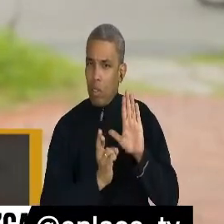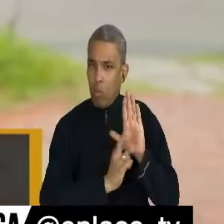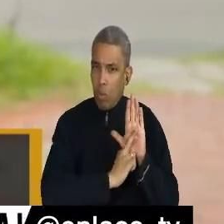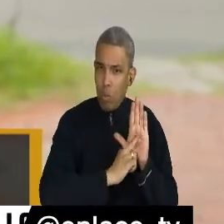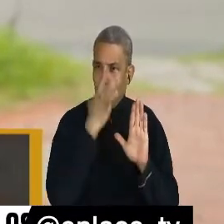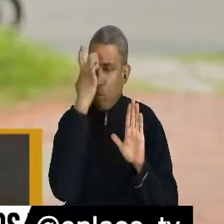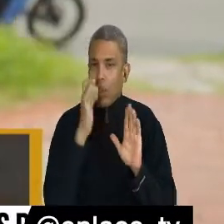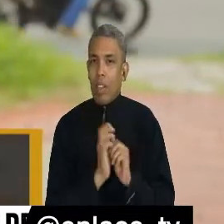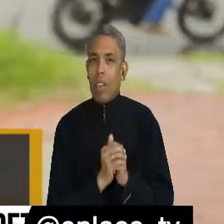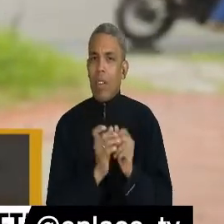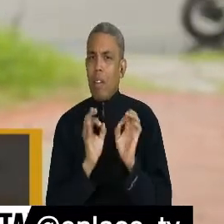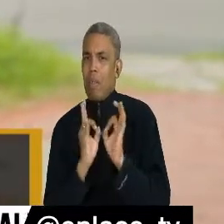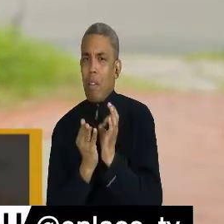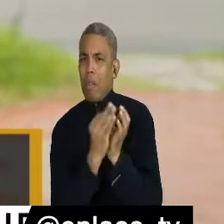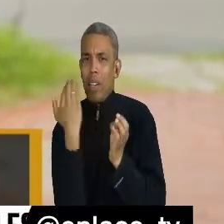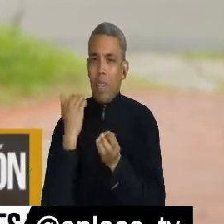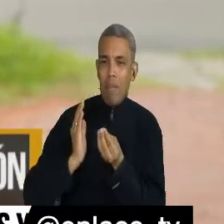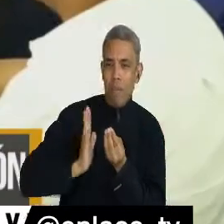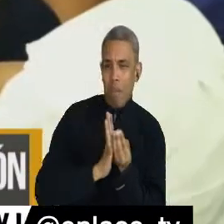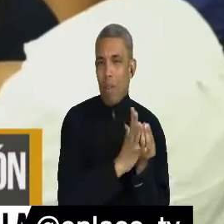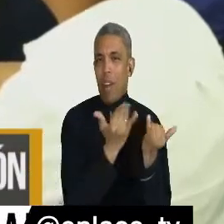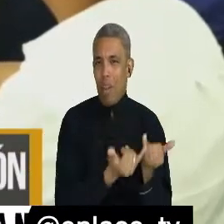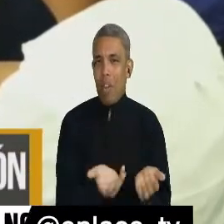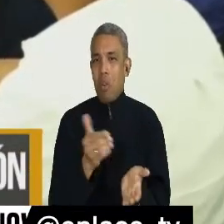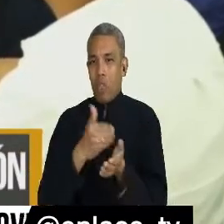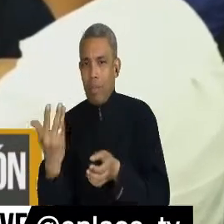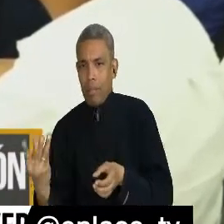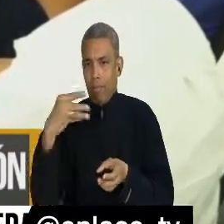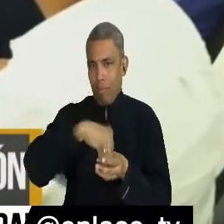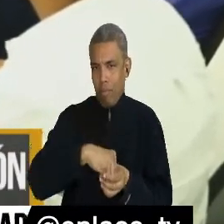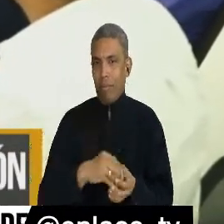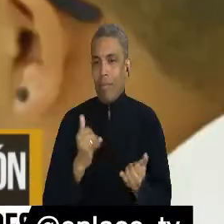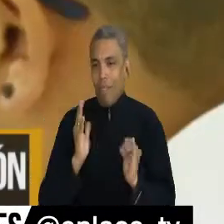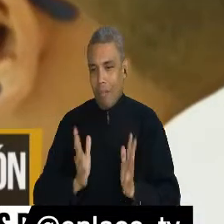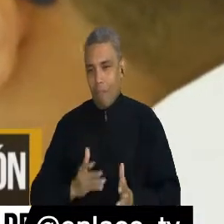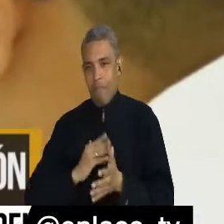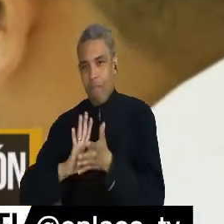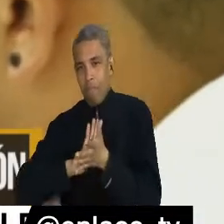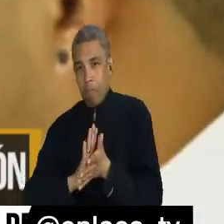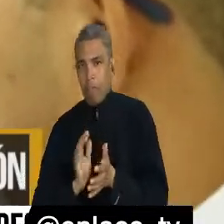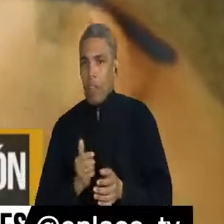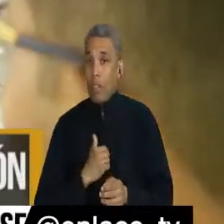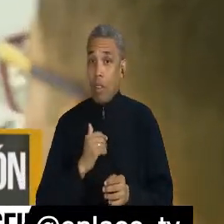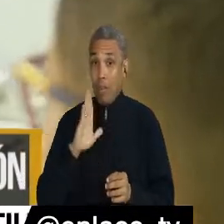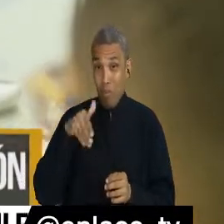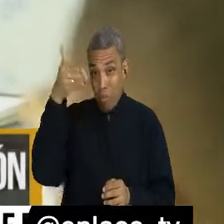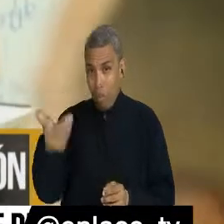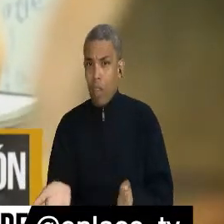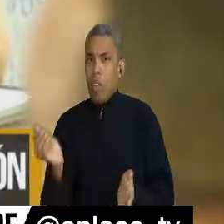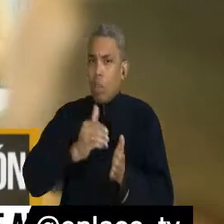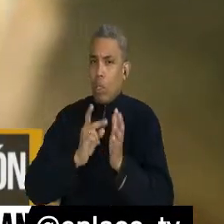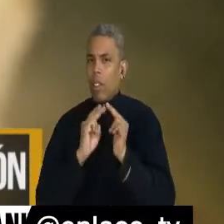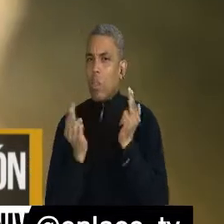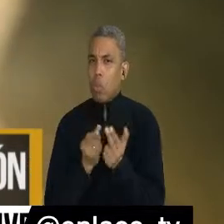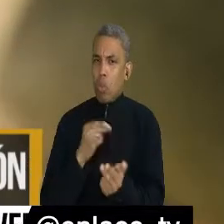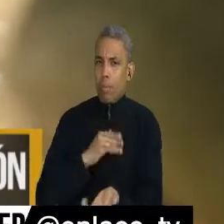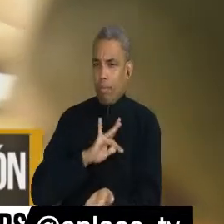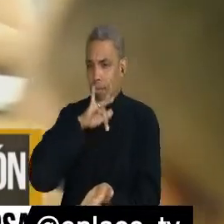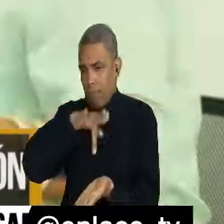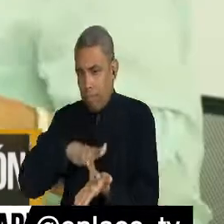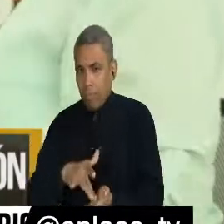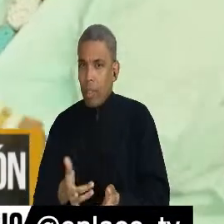las vinculaciones que se harán próximamente. La institución queda a la espera de un próximo encuentro para consolidar compromisos trazados